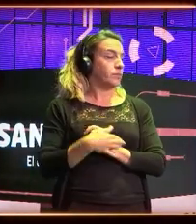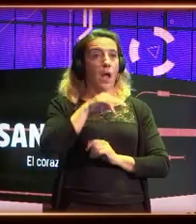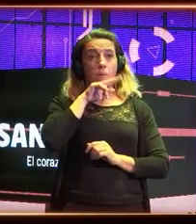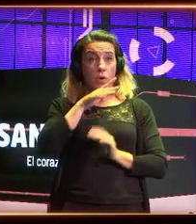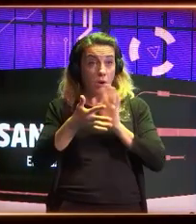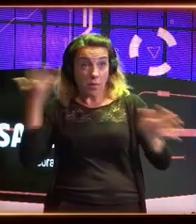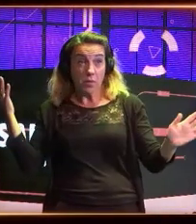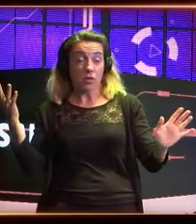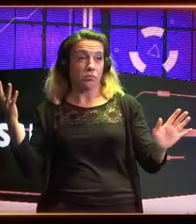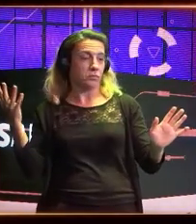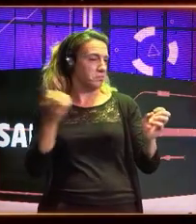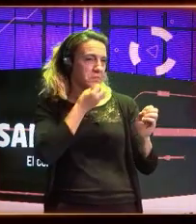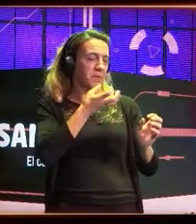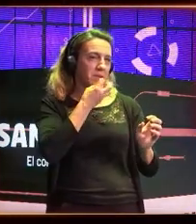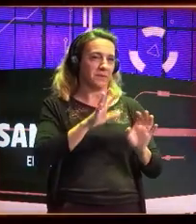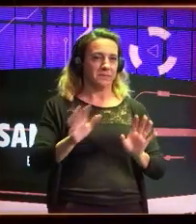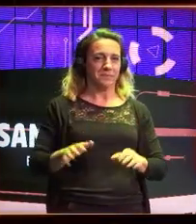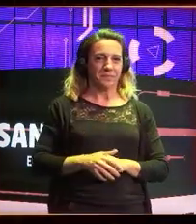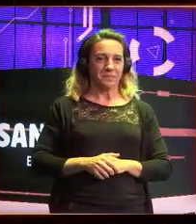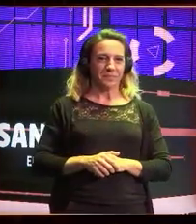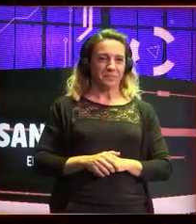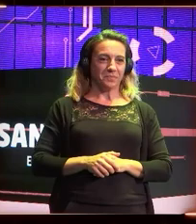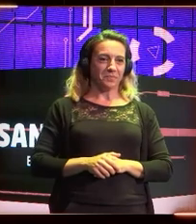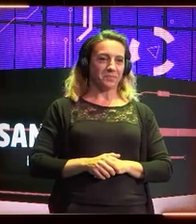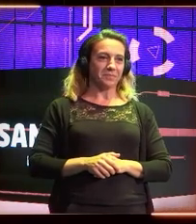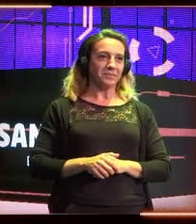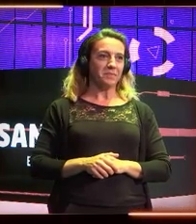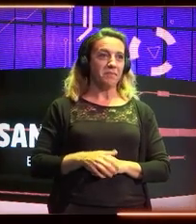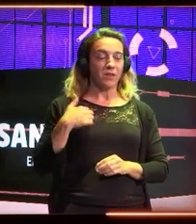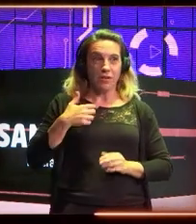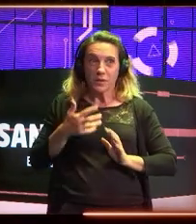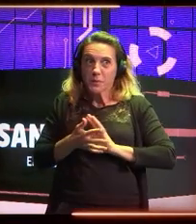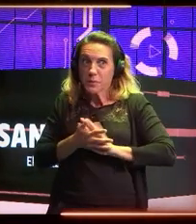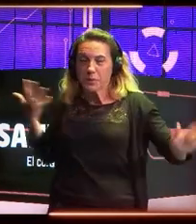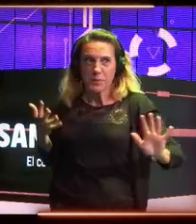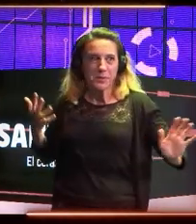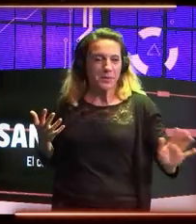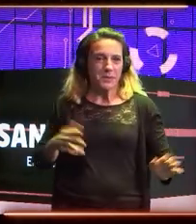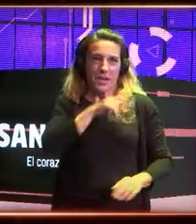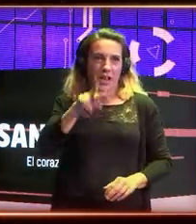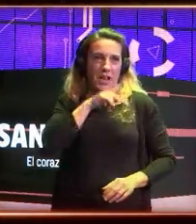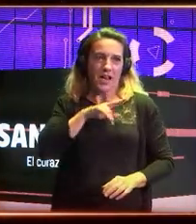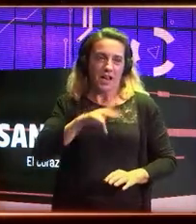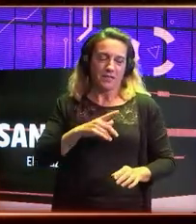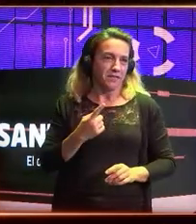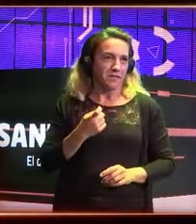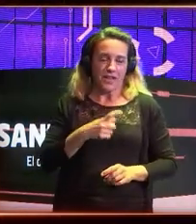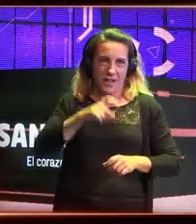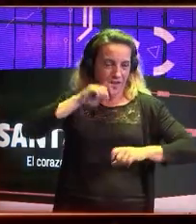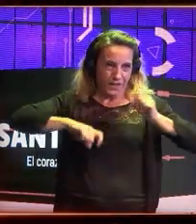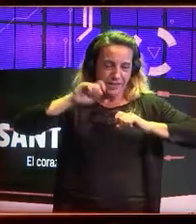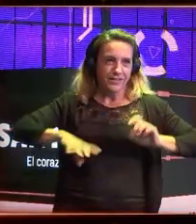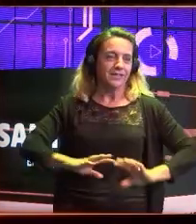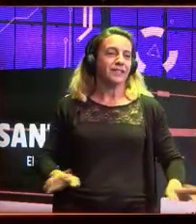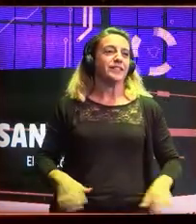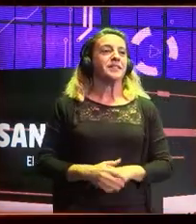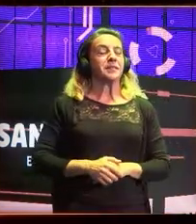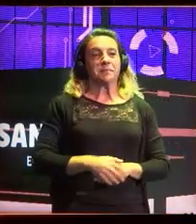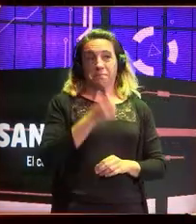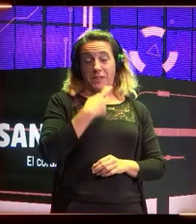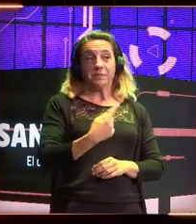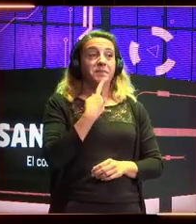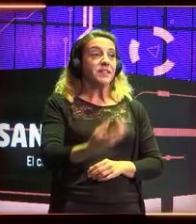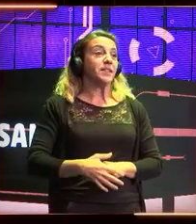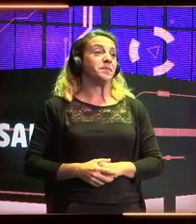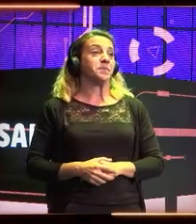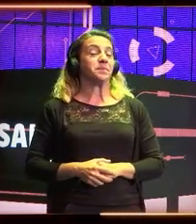verdad Todo bien es mu me acelero me emociono Solo falta que me eche a llorar bueno está de momento tod bien bueno decía